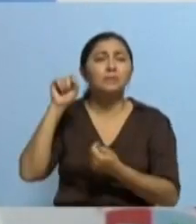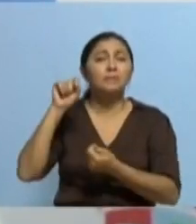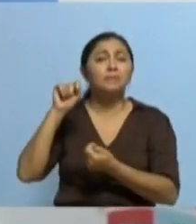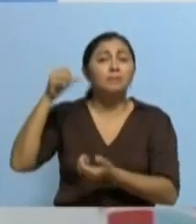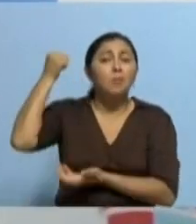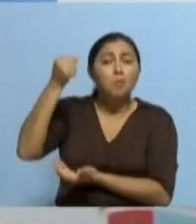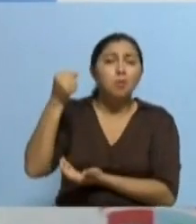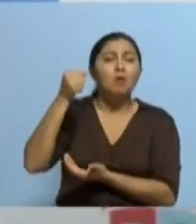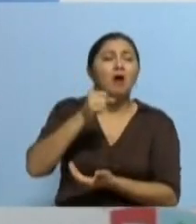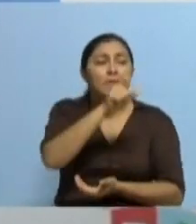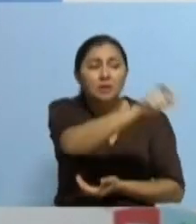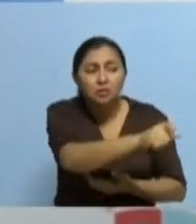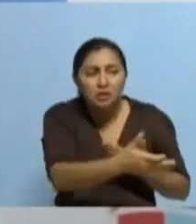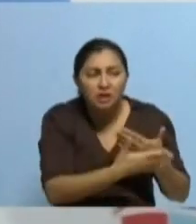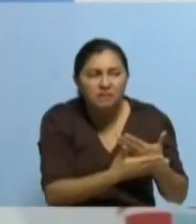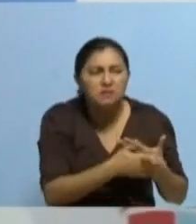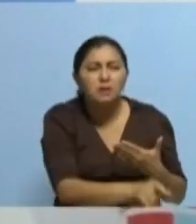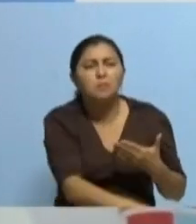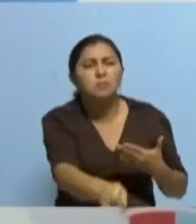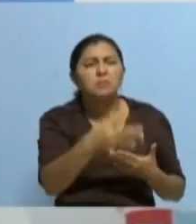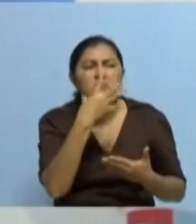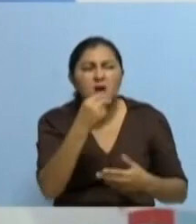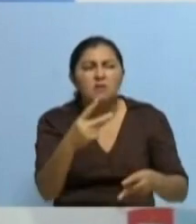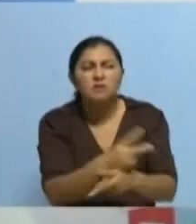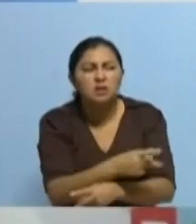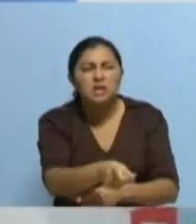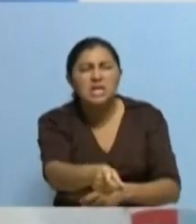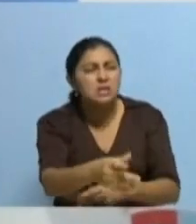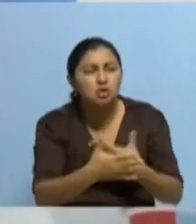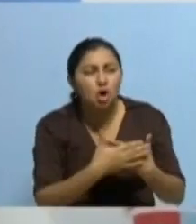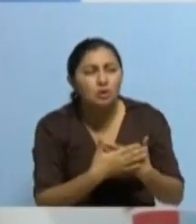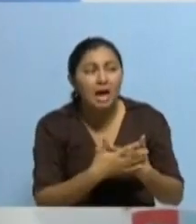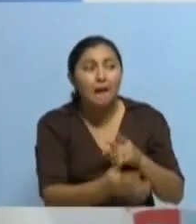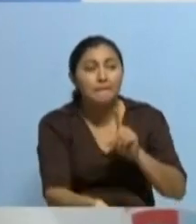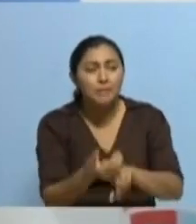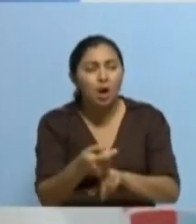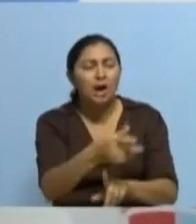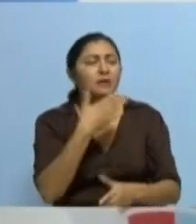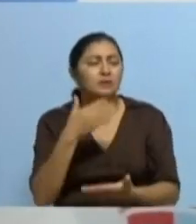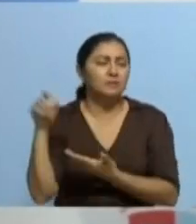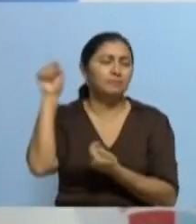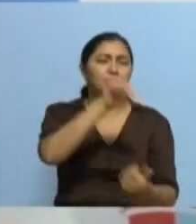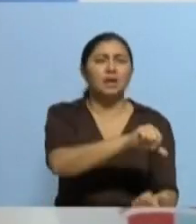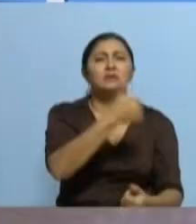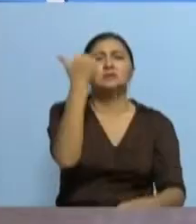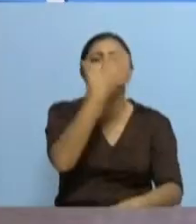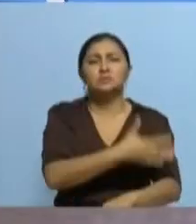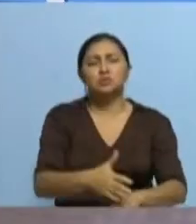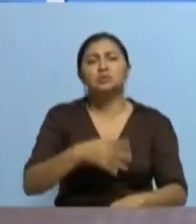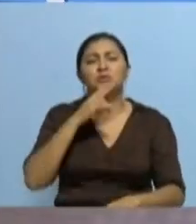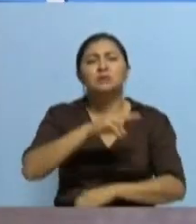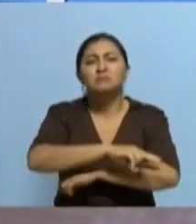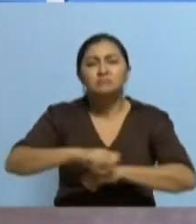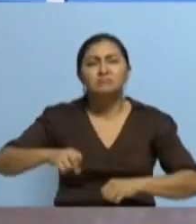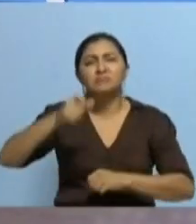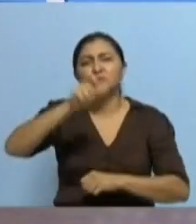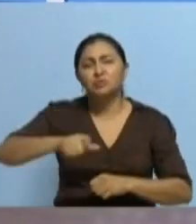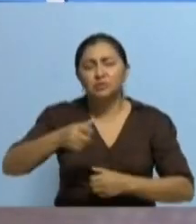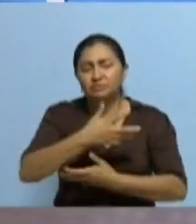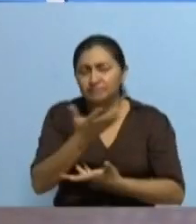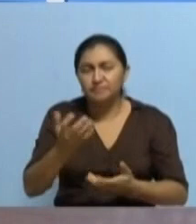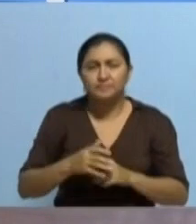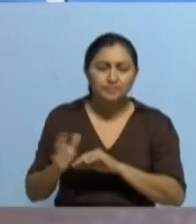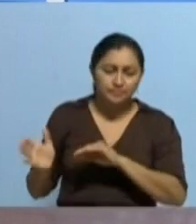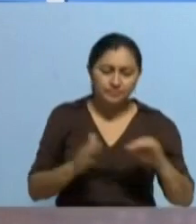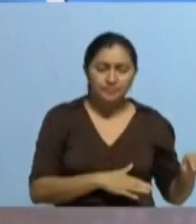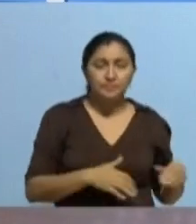den información acerca de estos individuos que se han dedicado al hurto a personas, al hurto a motocicletas. Y preocupados se encuentran